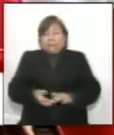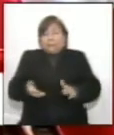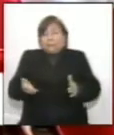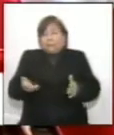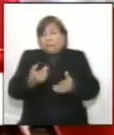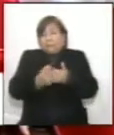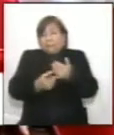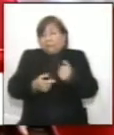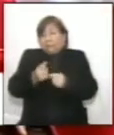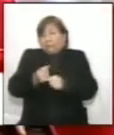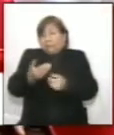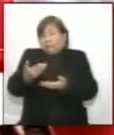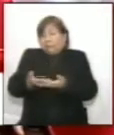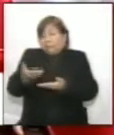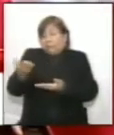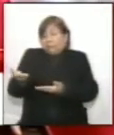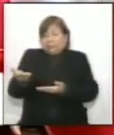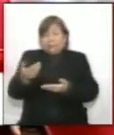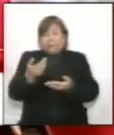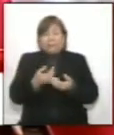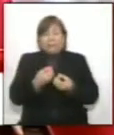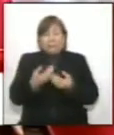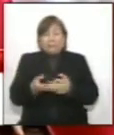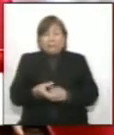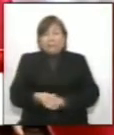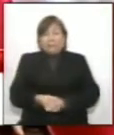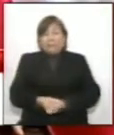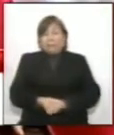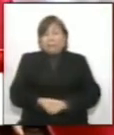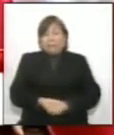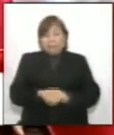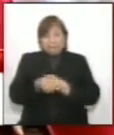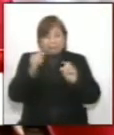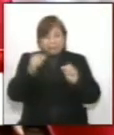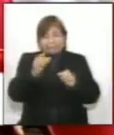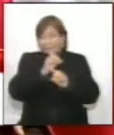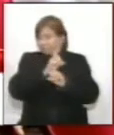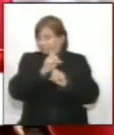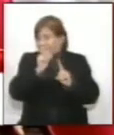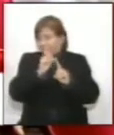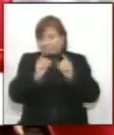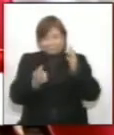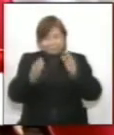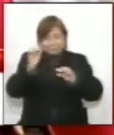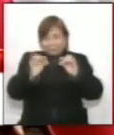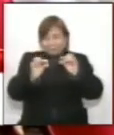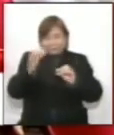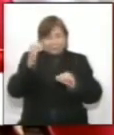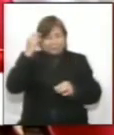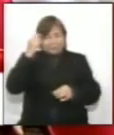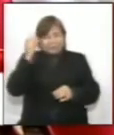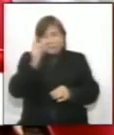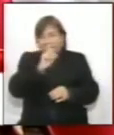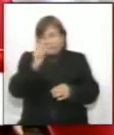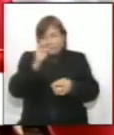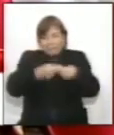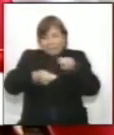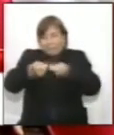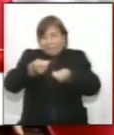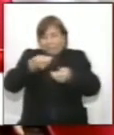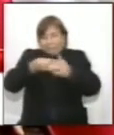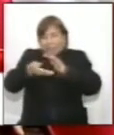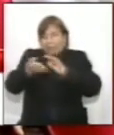confianza que le pusieron en el voto que se dio. Y ahí, aquí no ha habido ningún cálculo político, ni ningún tipo de negociación con ninguna